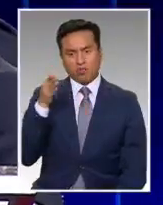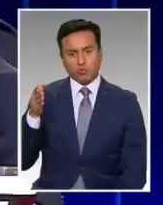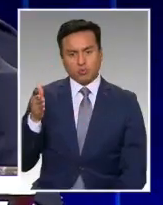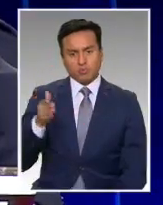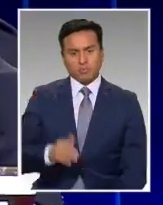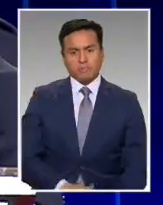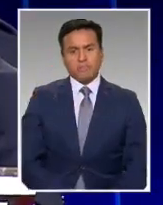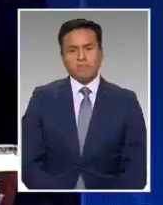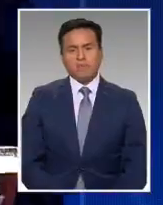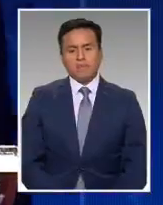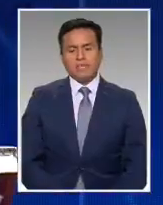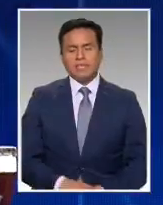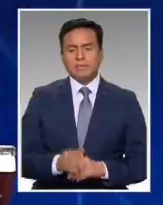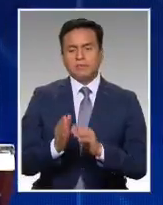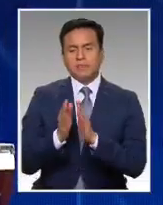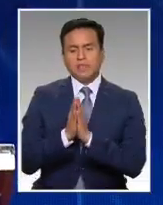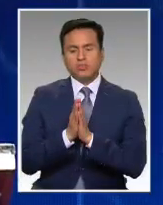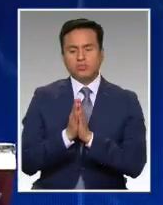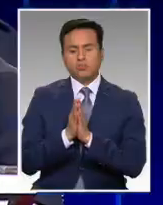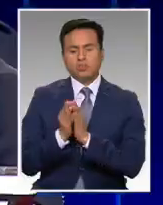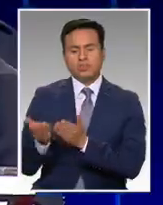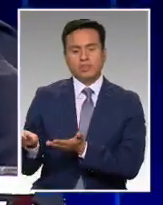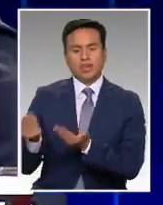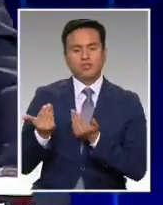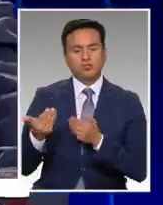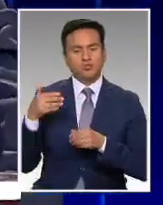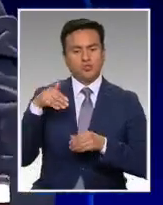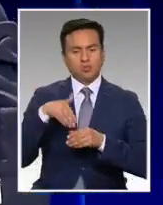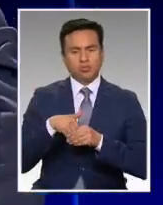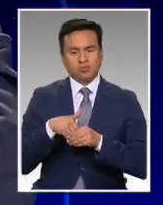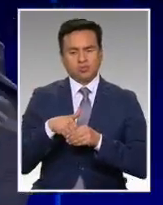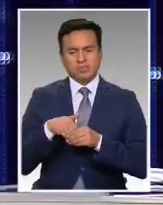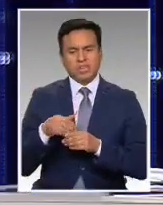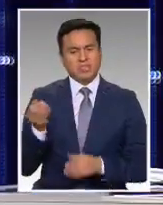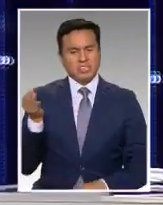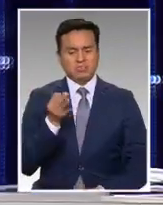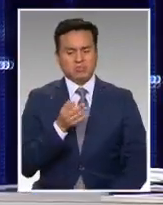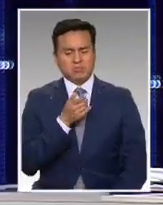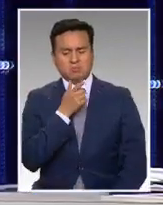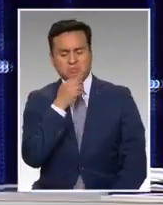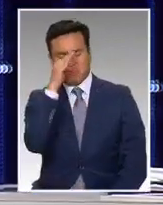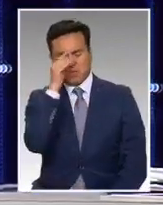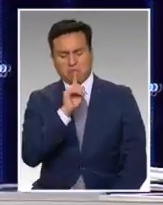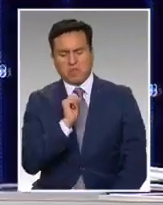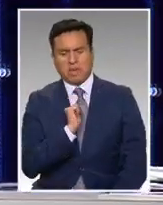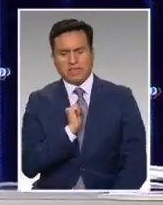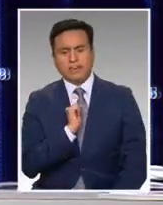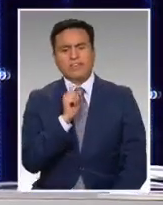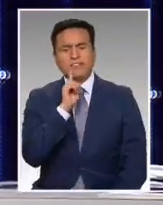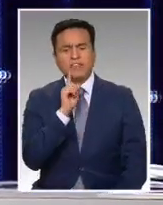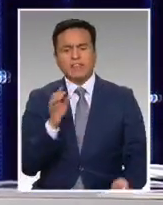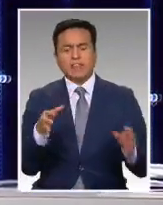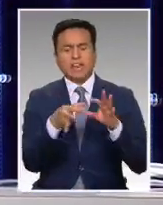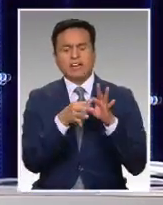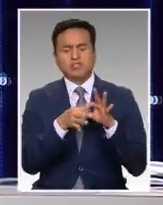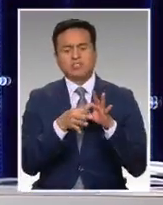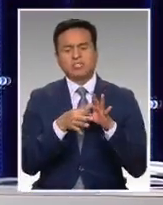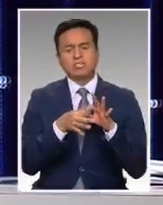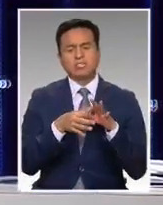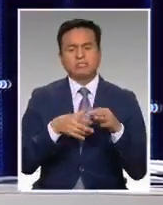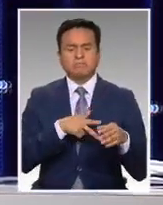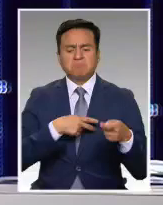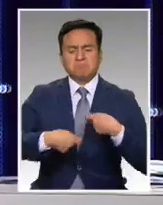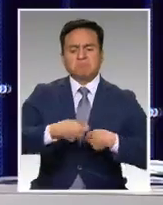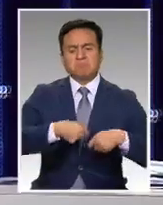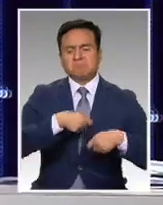suyo pidiéndole o dándole su voto si le ha dicho que no es confiable que tiene lazos con el narcotráfico entre